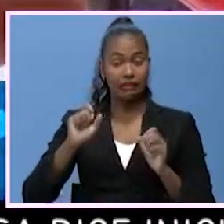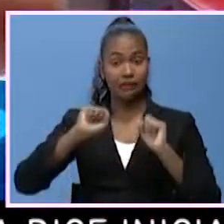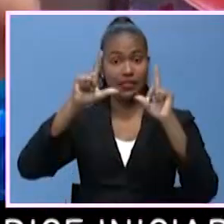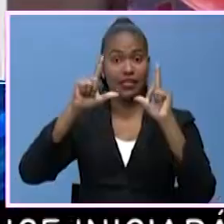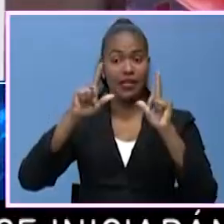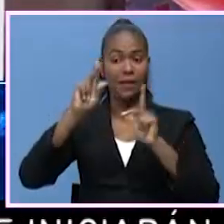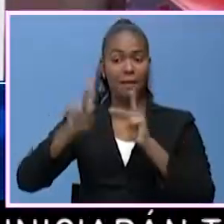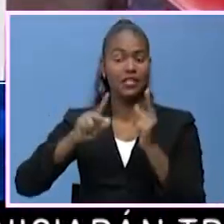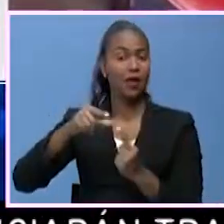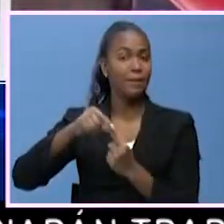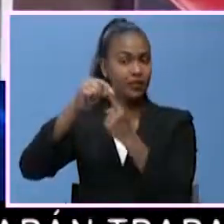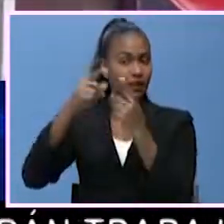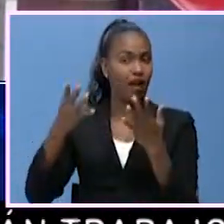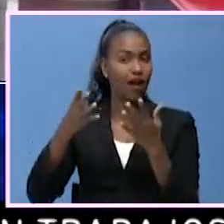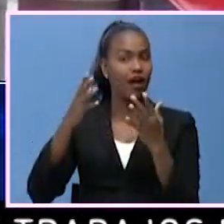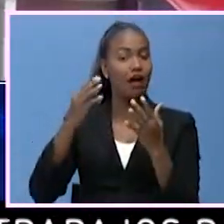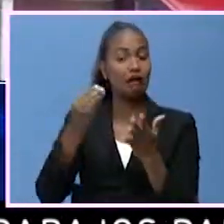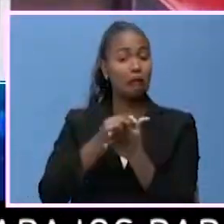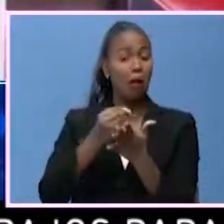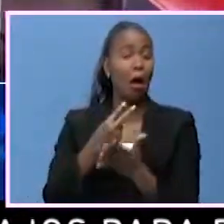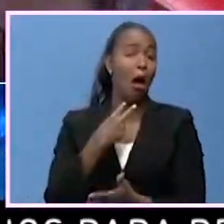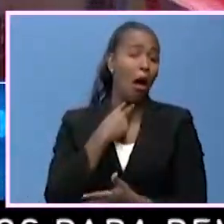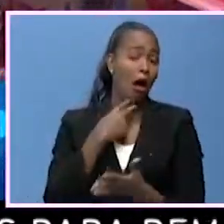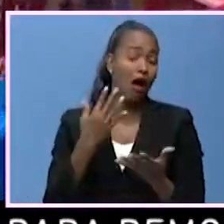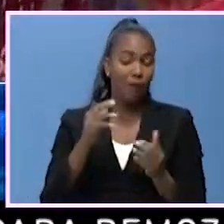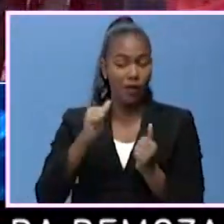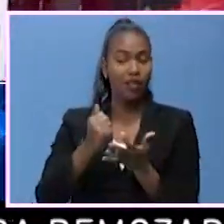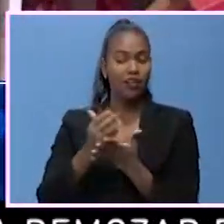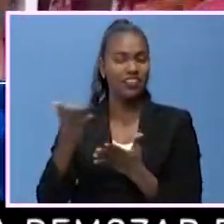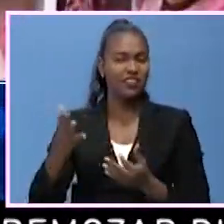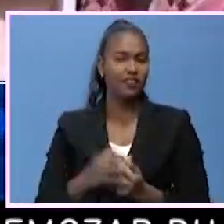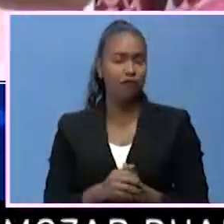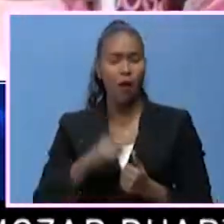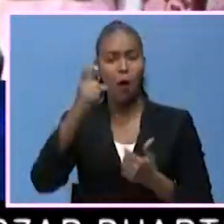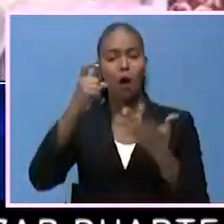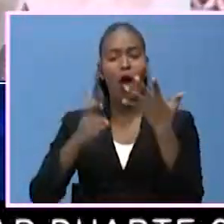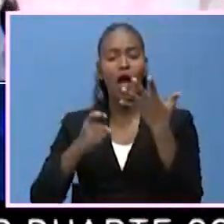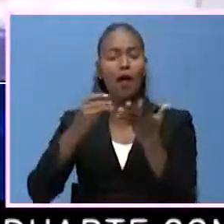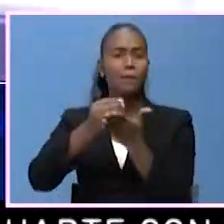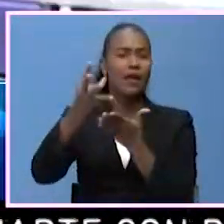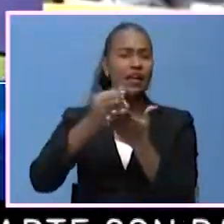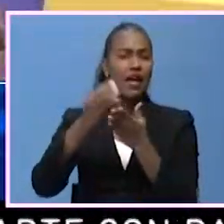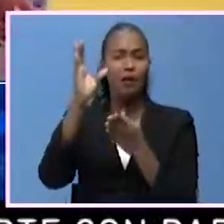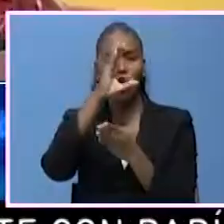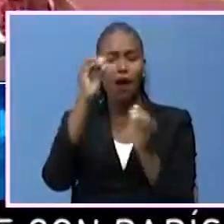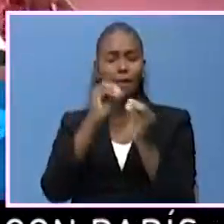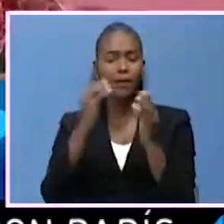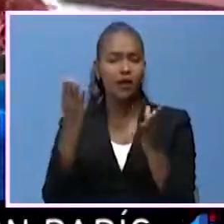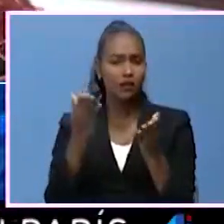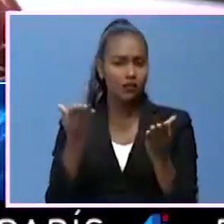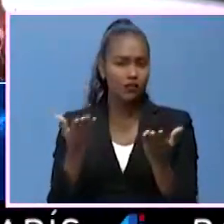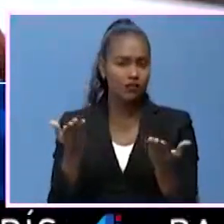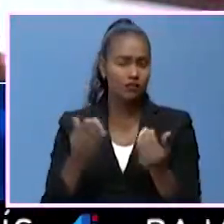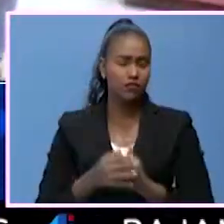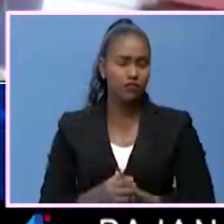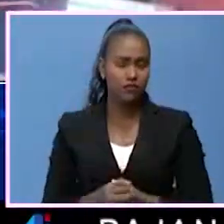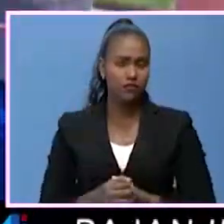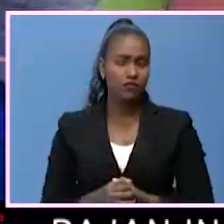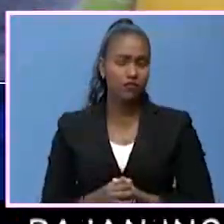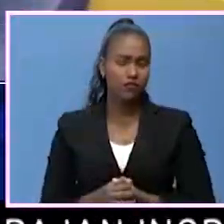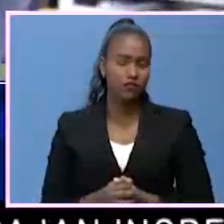persona especial y bueno, no cuenta con tanto dinero. ¿Cuáles no son los problema. Detalles que más buscan las personas? El tema de los chocolates.